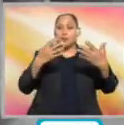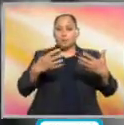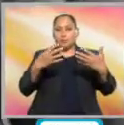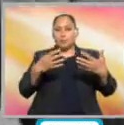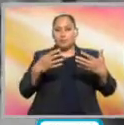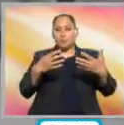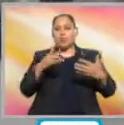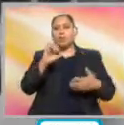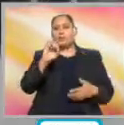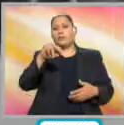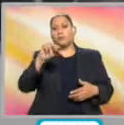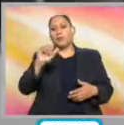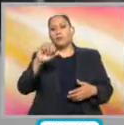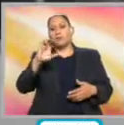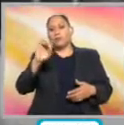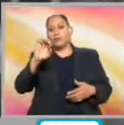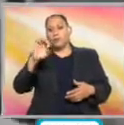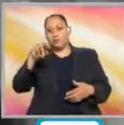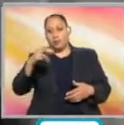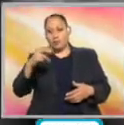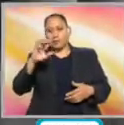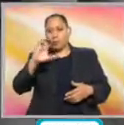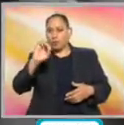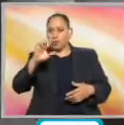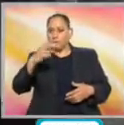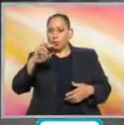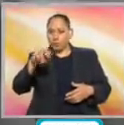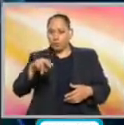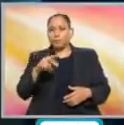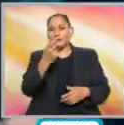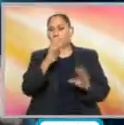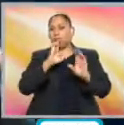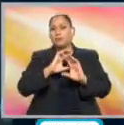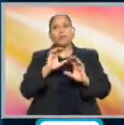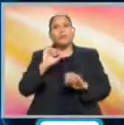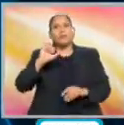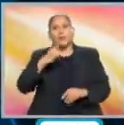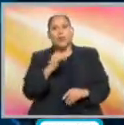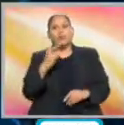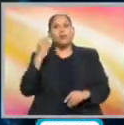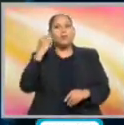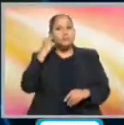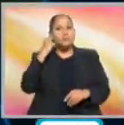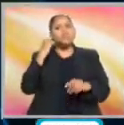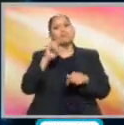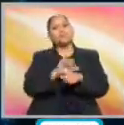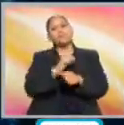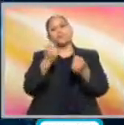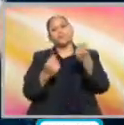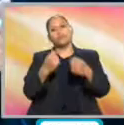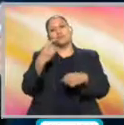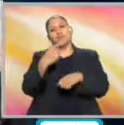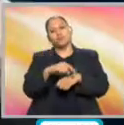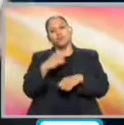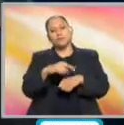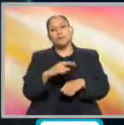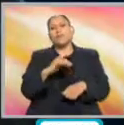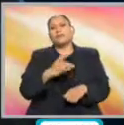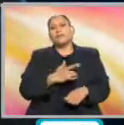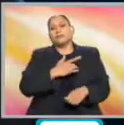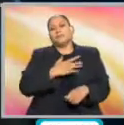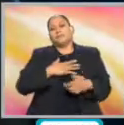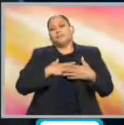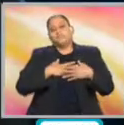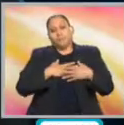de Leonard Cohen que se llama The Future. Esta canción, no, también no sé, algo tiene que le escuche en la carretera y es el momento nostálgico,